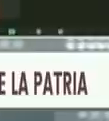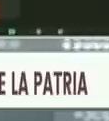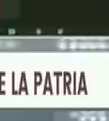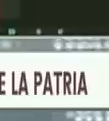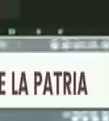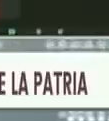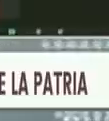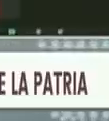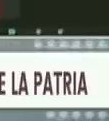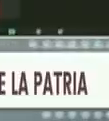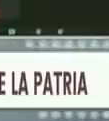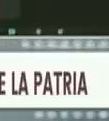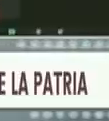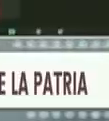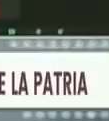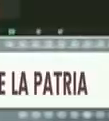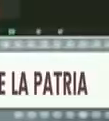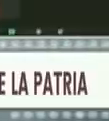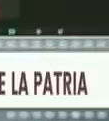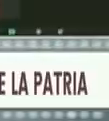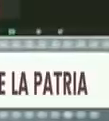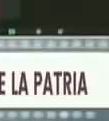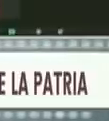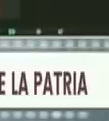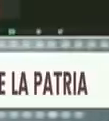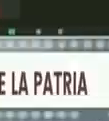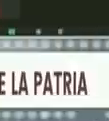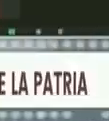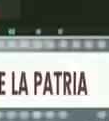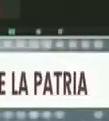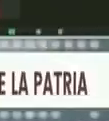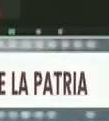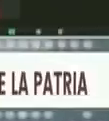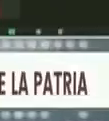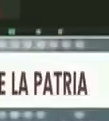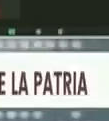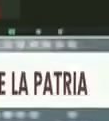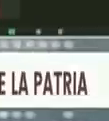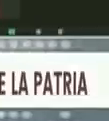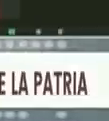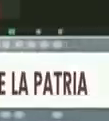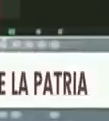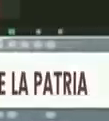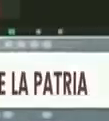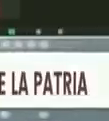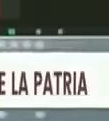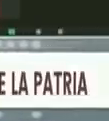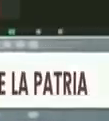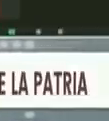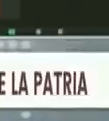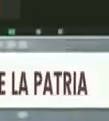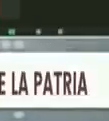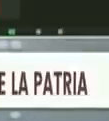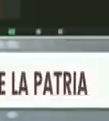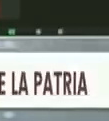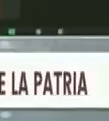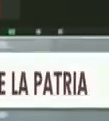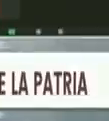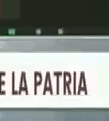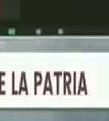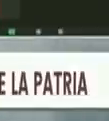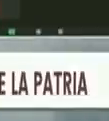que cuidarnos! Y ahora todos los eventos y jornadas de trabajo que hacemos, estamos